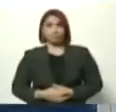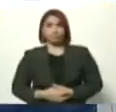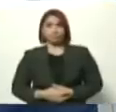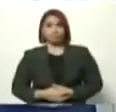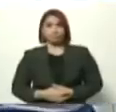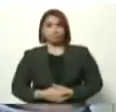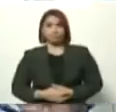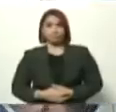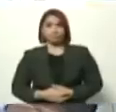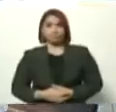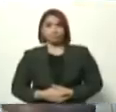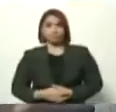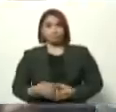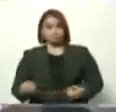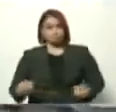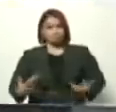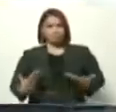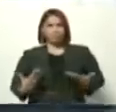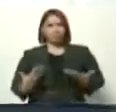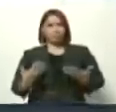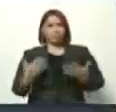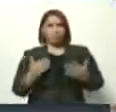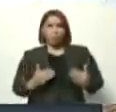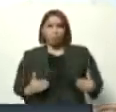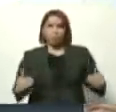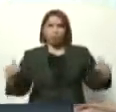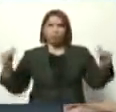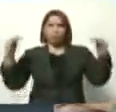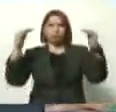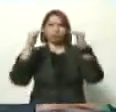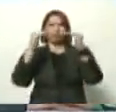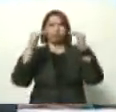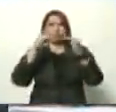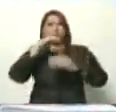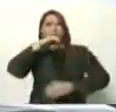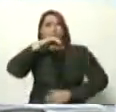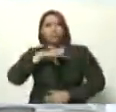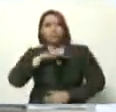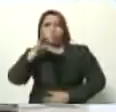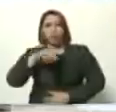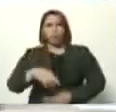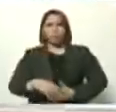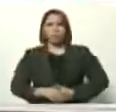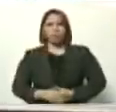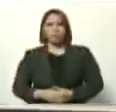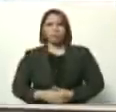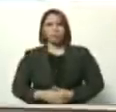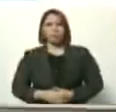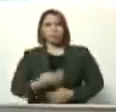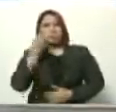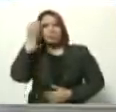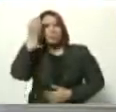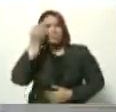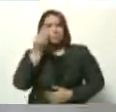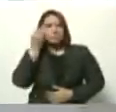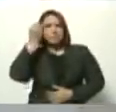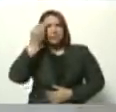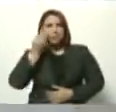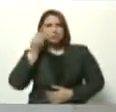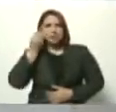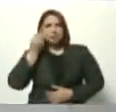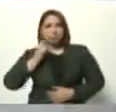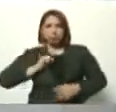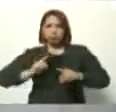nos lleva a nosotros a estar a la altura de la historia y nos lleva a nosotros a pensar en la